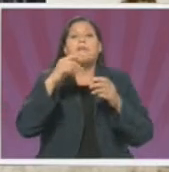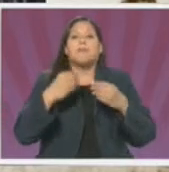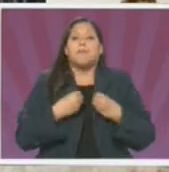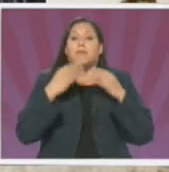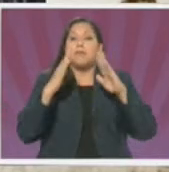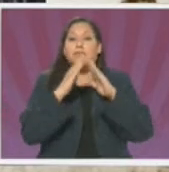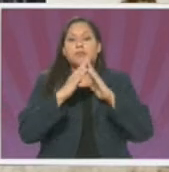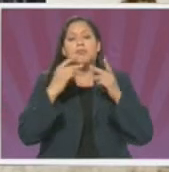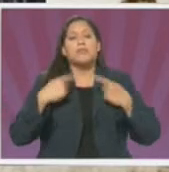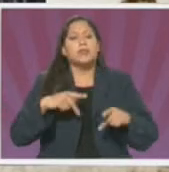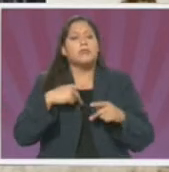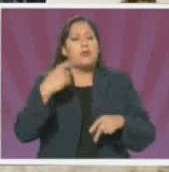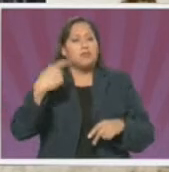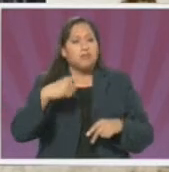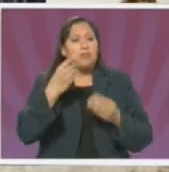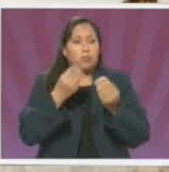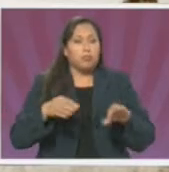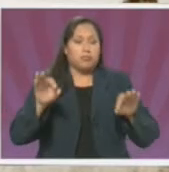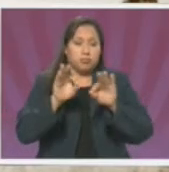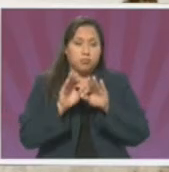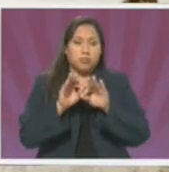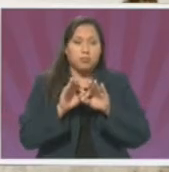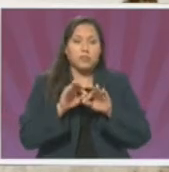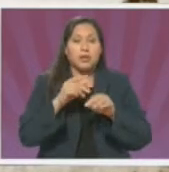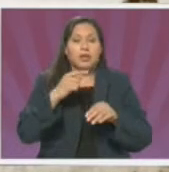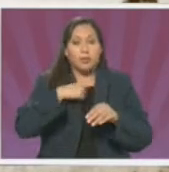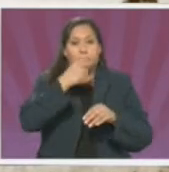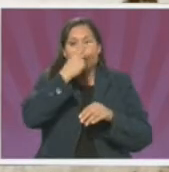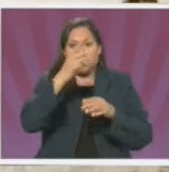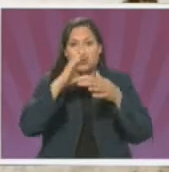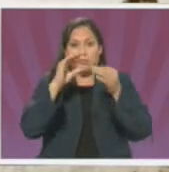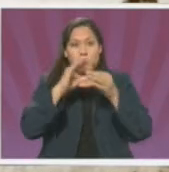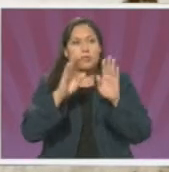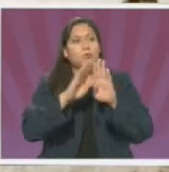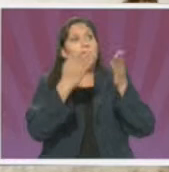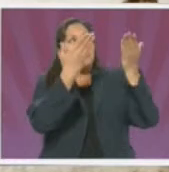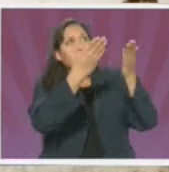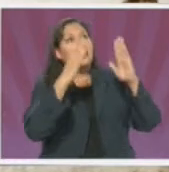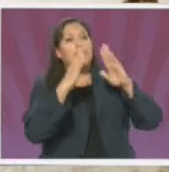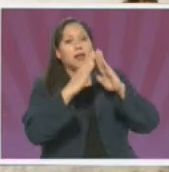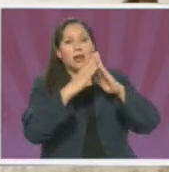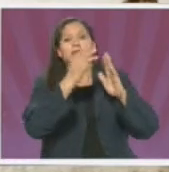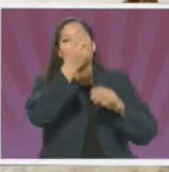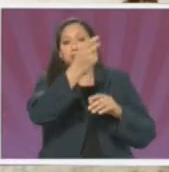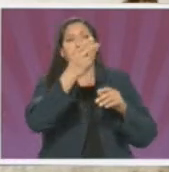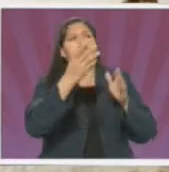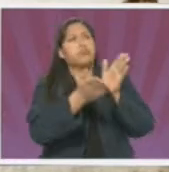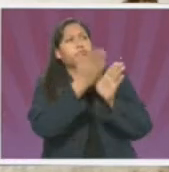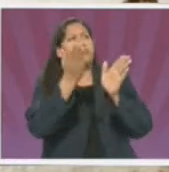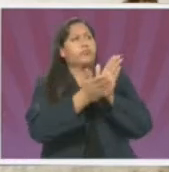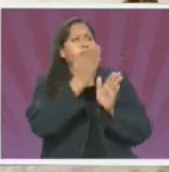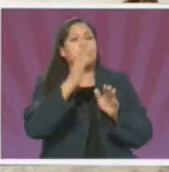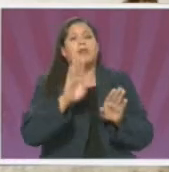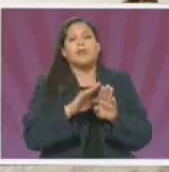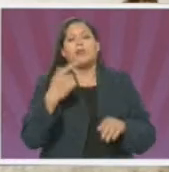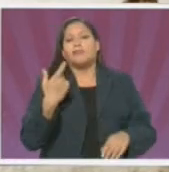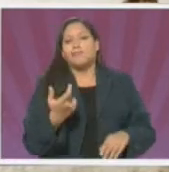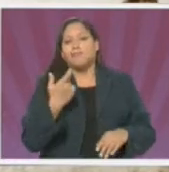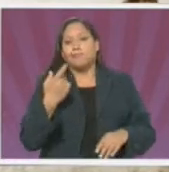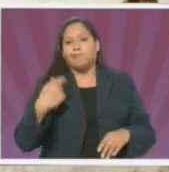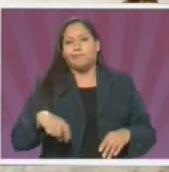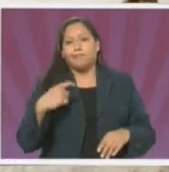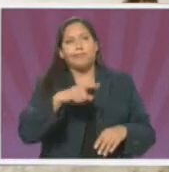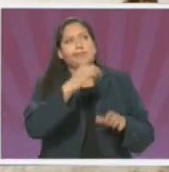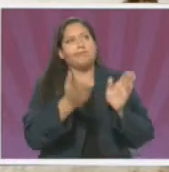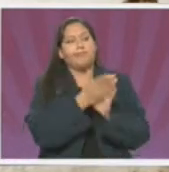de personajes muy adinerados. Te platicaba que, yo le platicaba a usted que mire esas casas, son producto de tener mucho dinero y